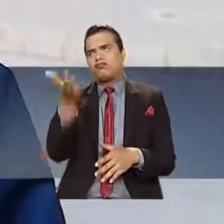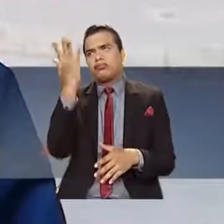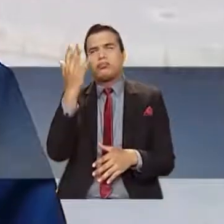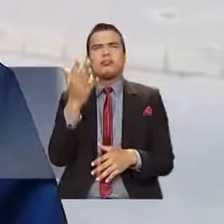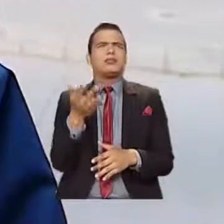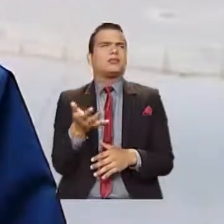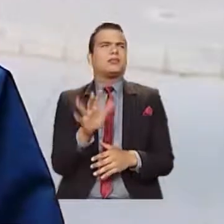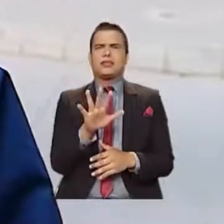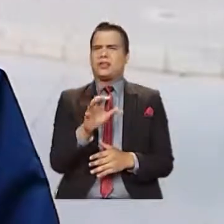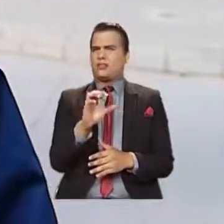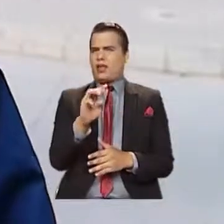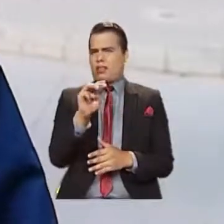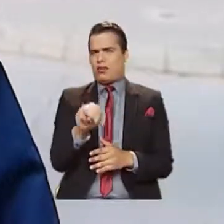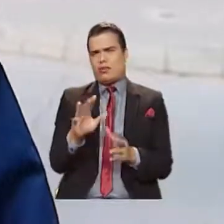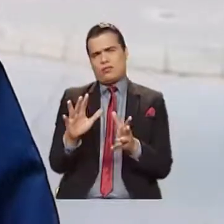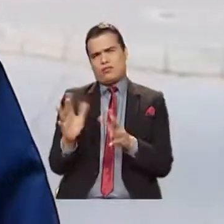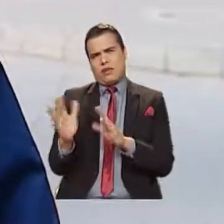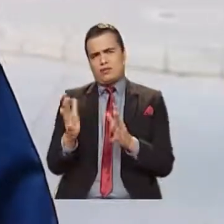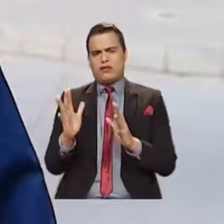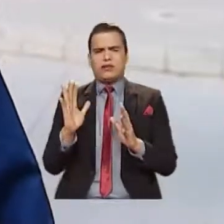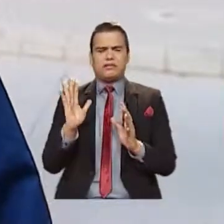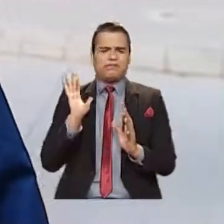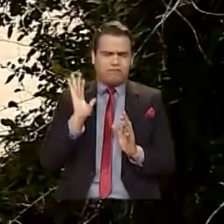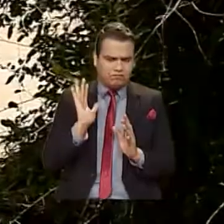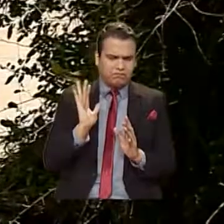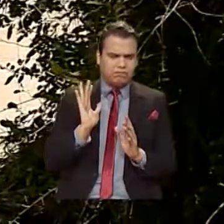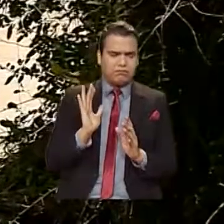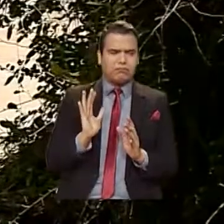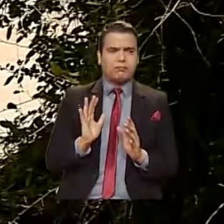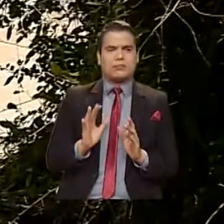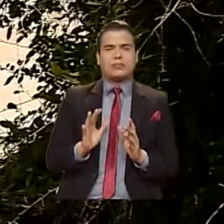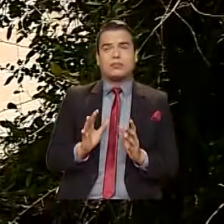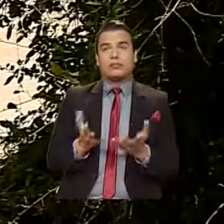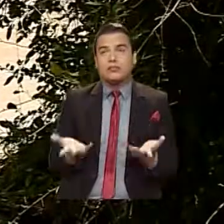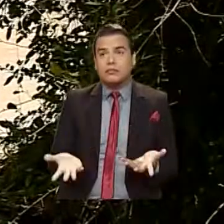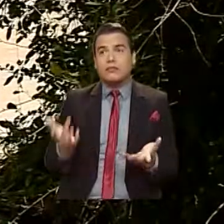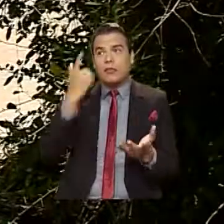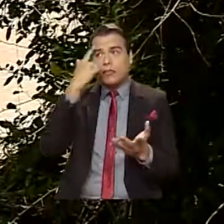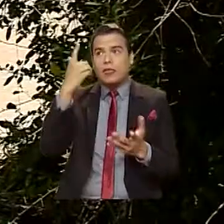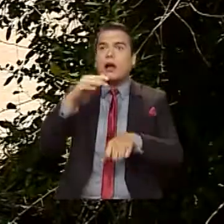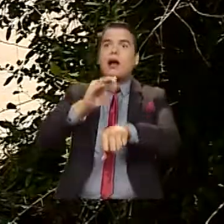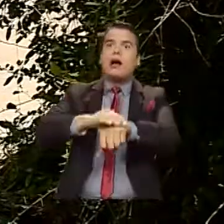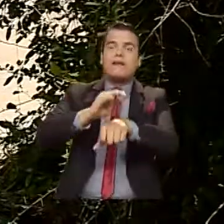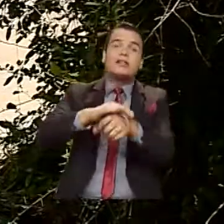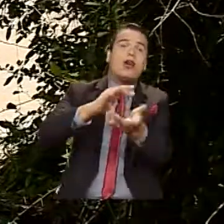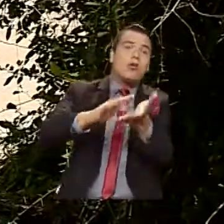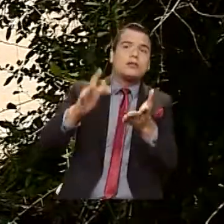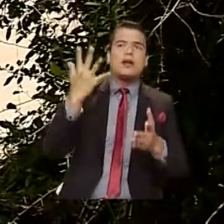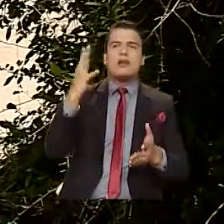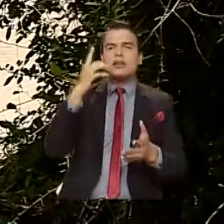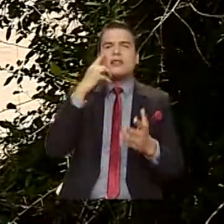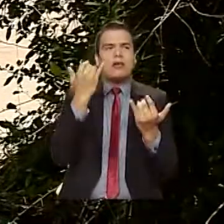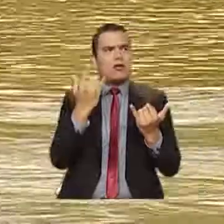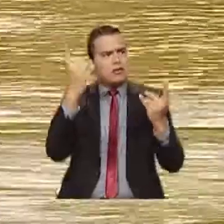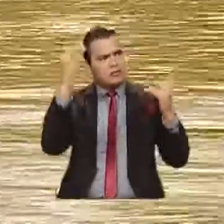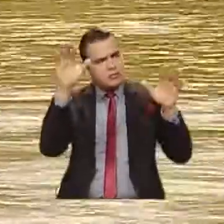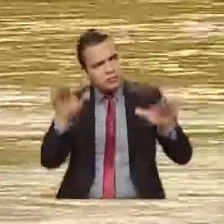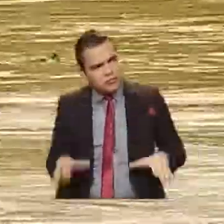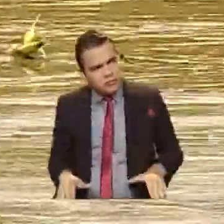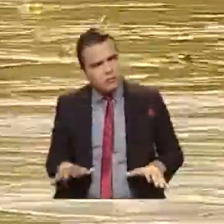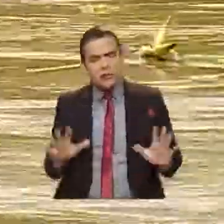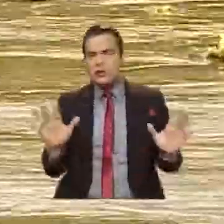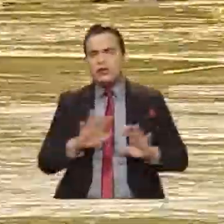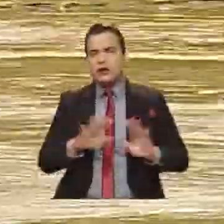de 5 centímetros, por lo cual se desactiva la alerta amarilla que teníamos, entendiendo que